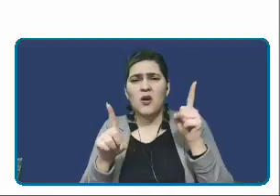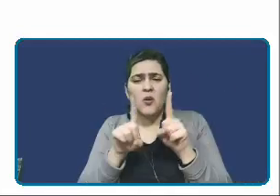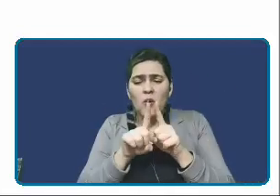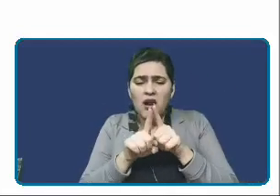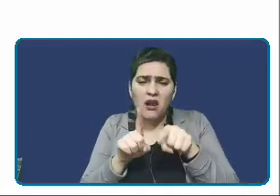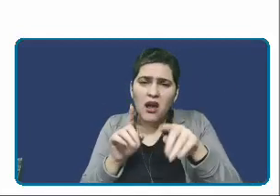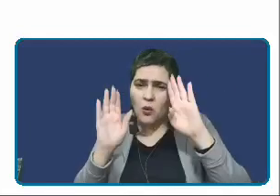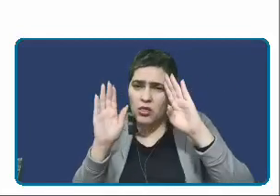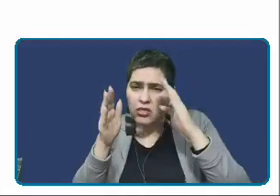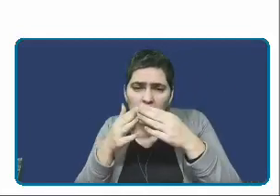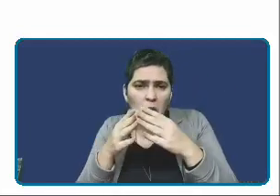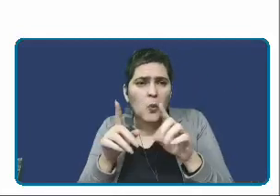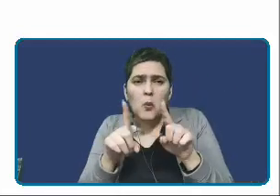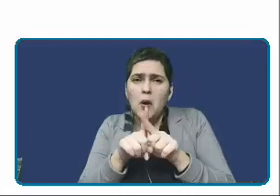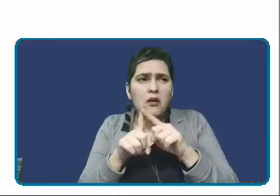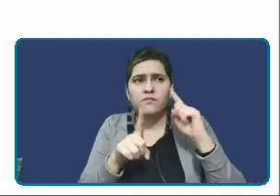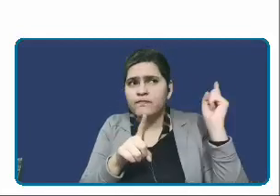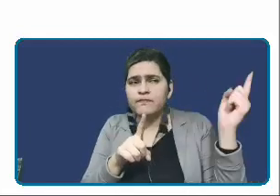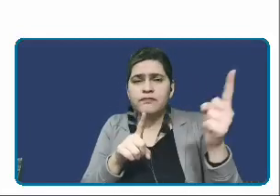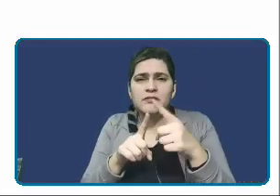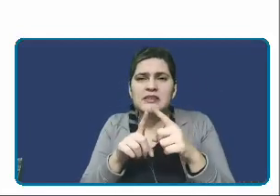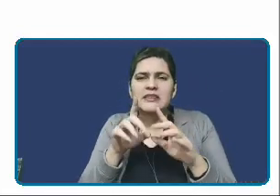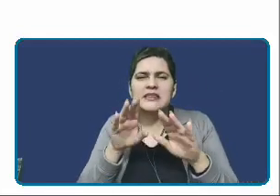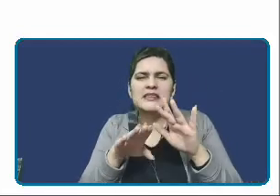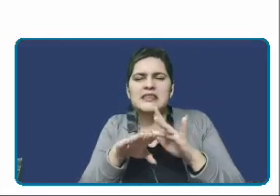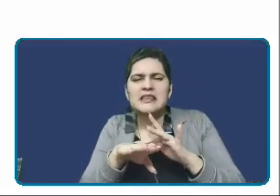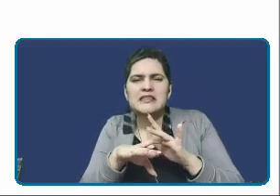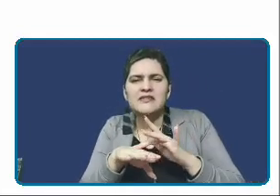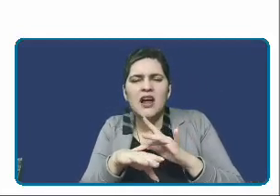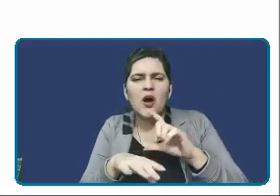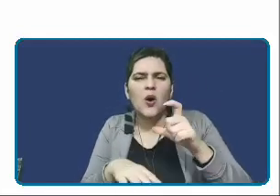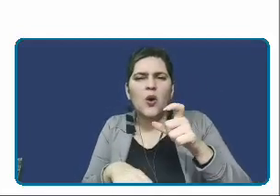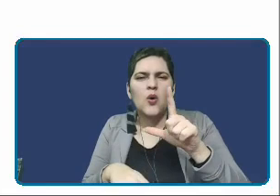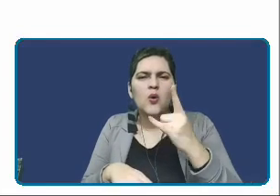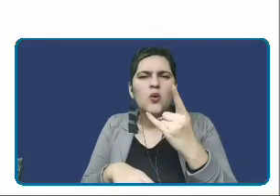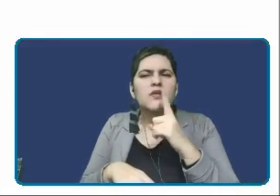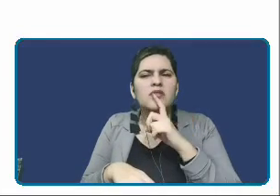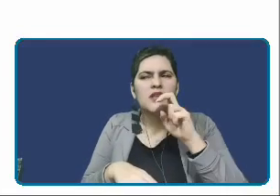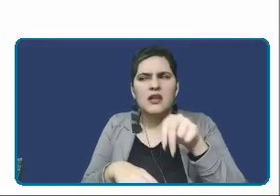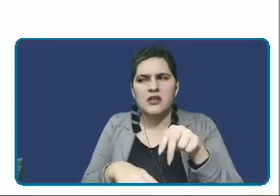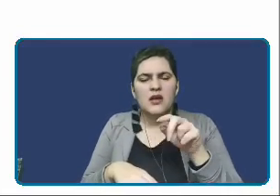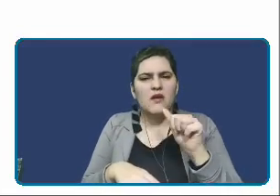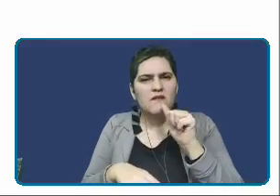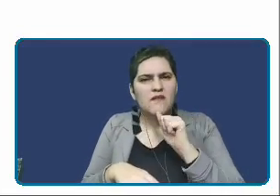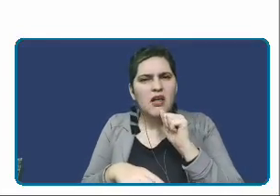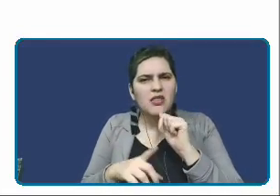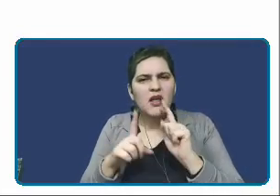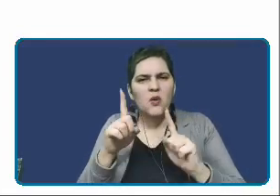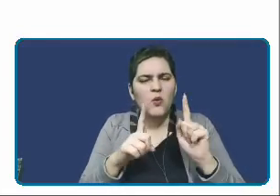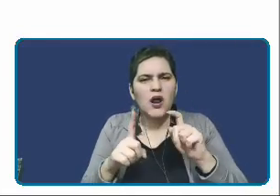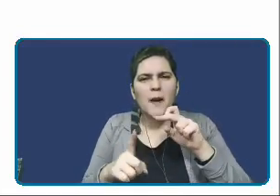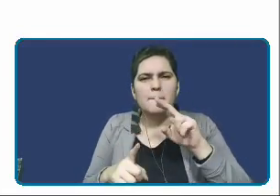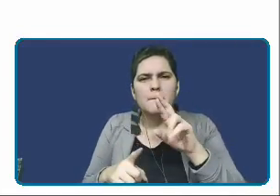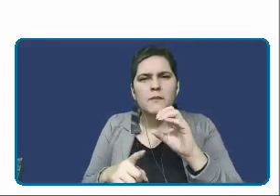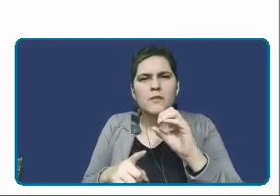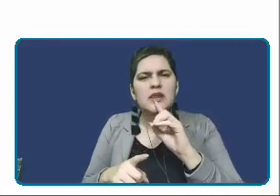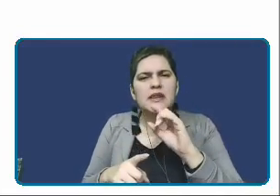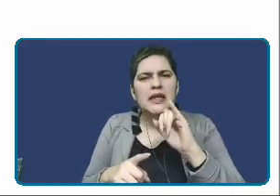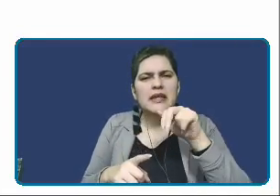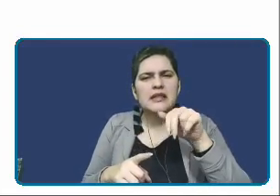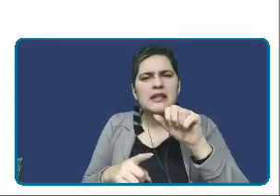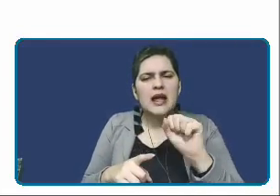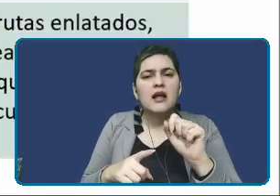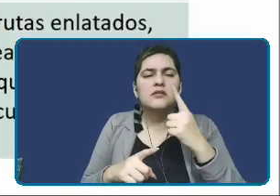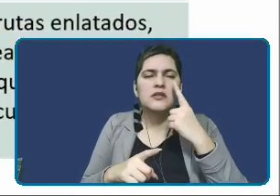autistas que tienen sensibilidad al gluten o que tienen intolerancia a algunas proteínas. Pero ahí el deber del médico es ir a diagnosticarlas para poder